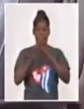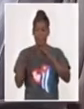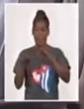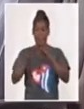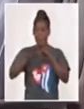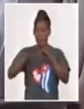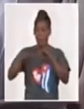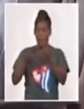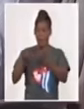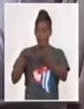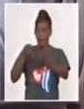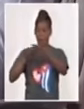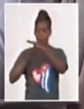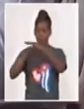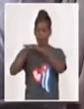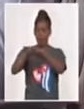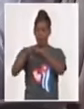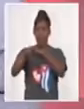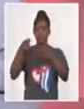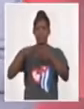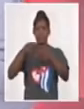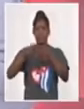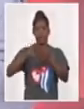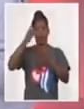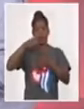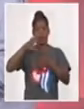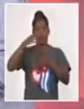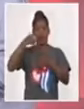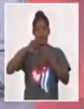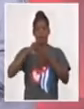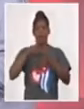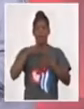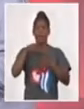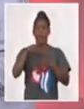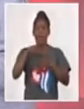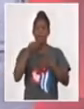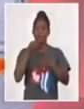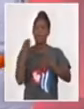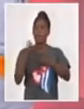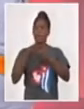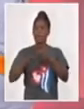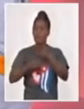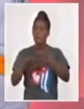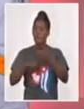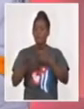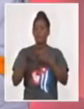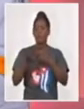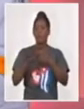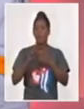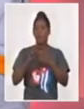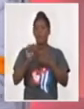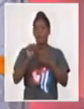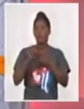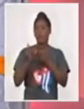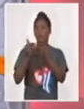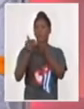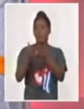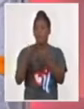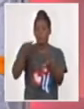estado están todas estas medidas? Bueno, en el caso de las ventas de garaje que inicialmente